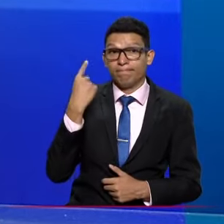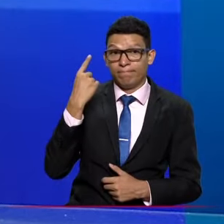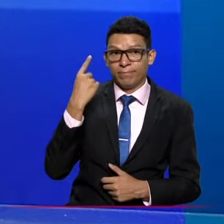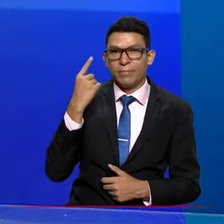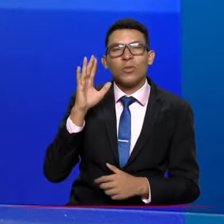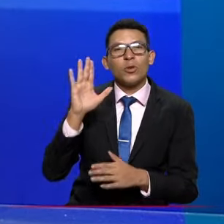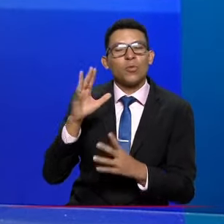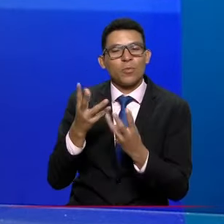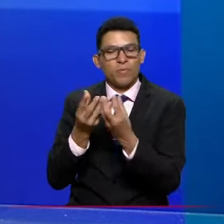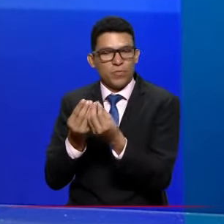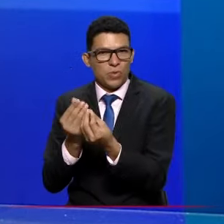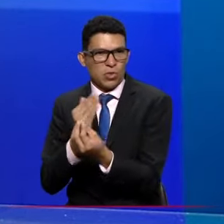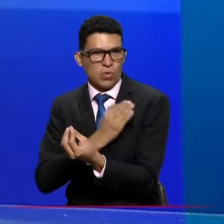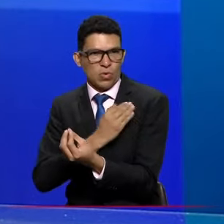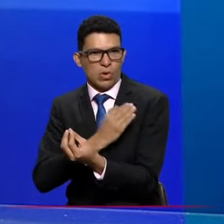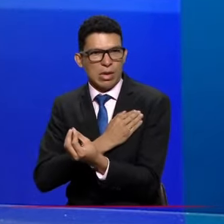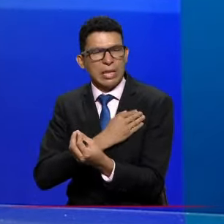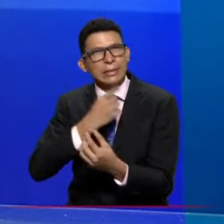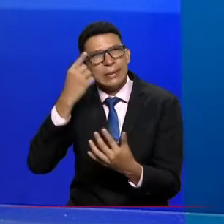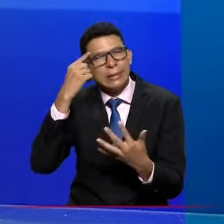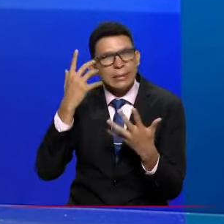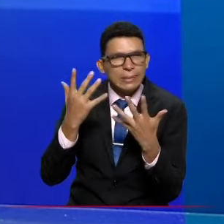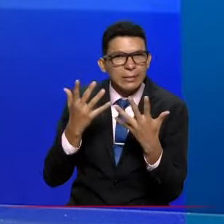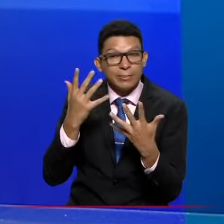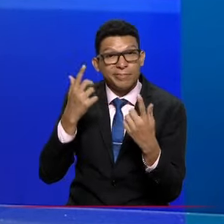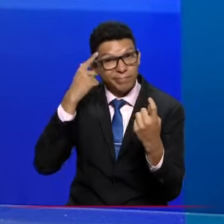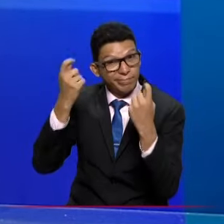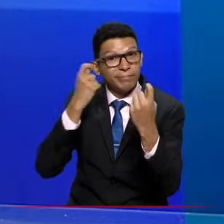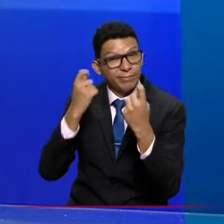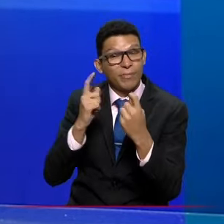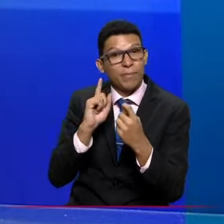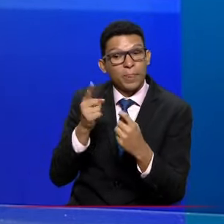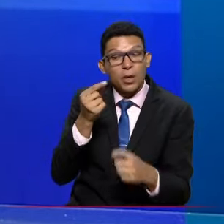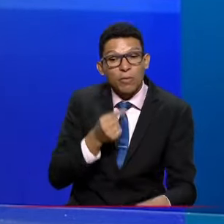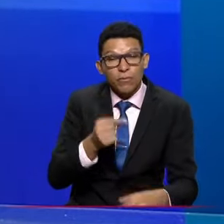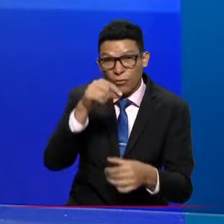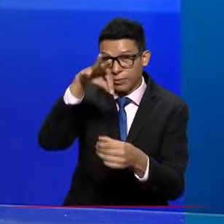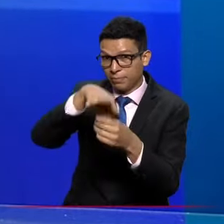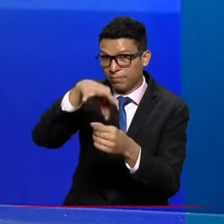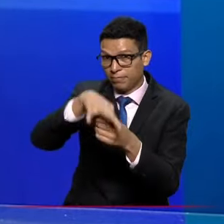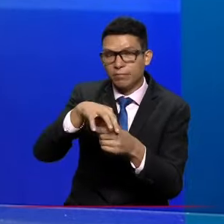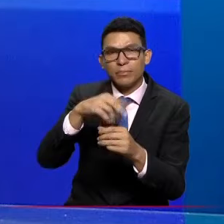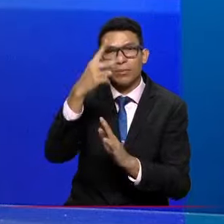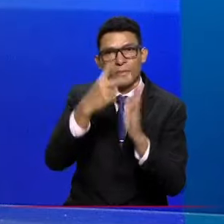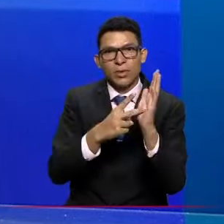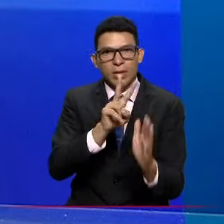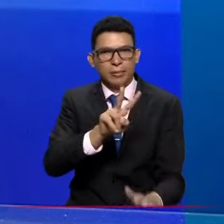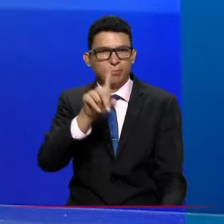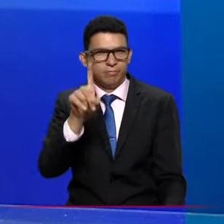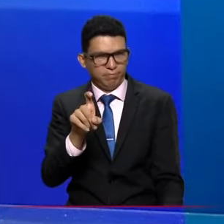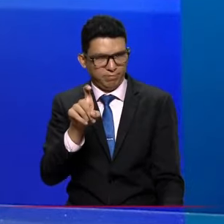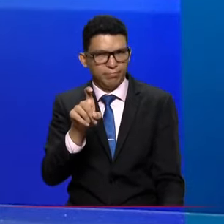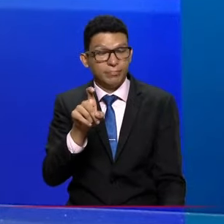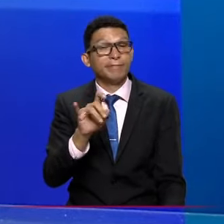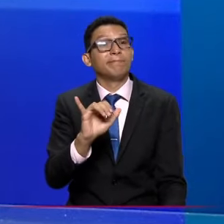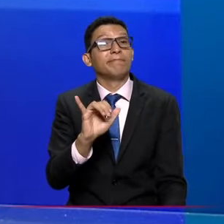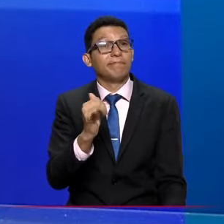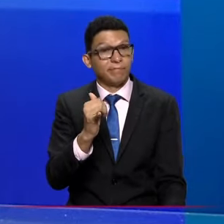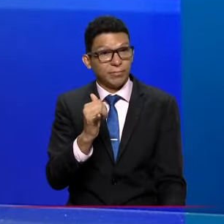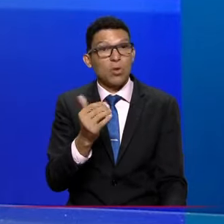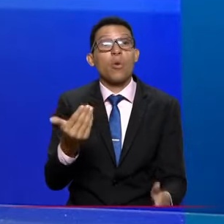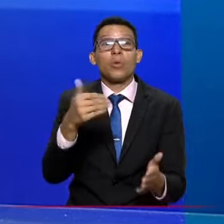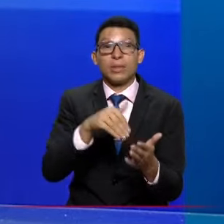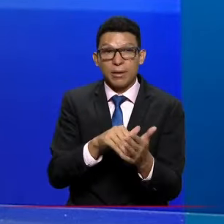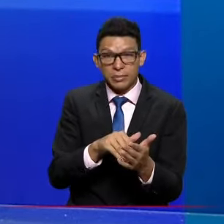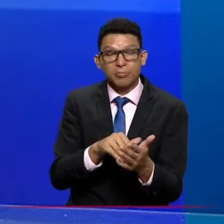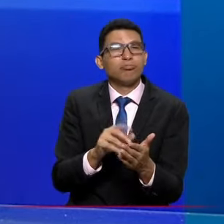El Partido Centro Democrático estaría considerando una movida estratégica de cara a las elecciones de 2026. Y sí, otra vez